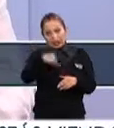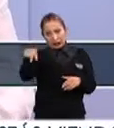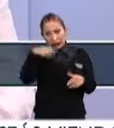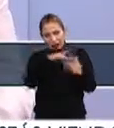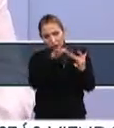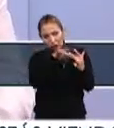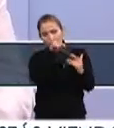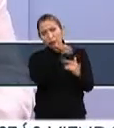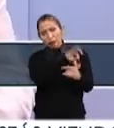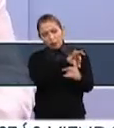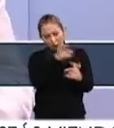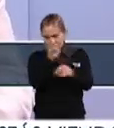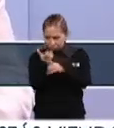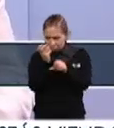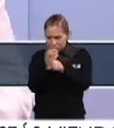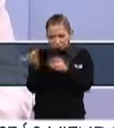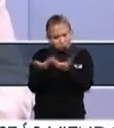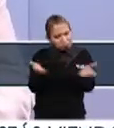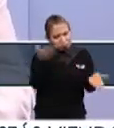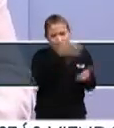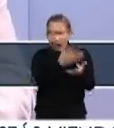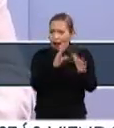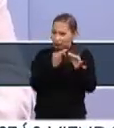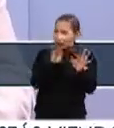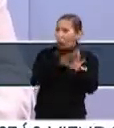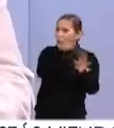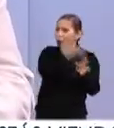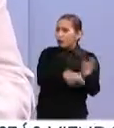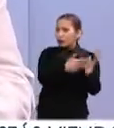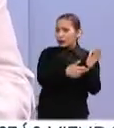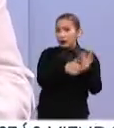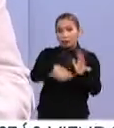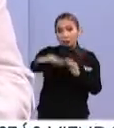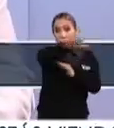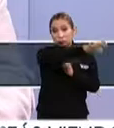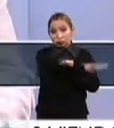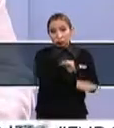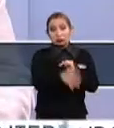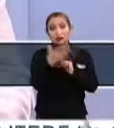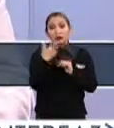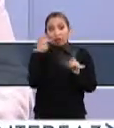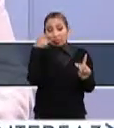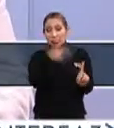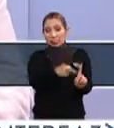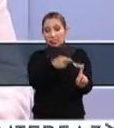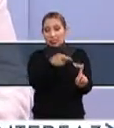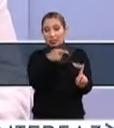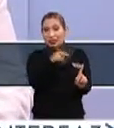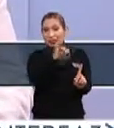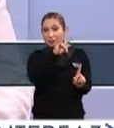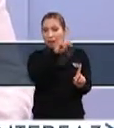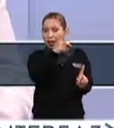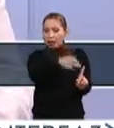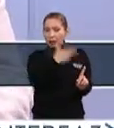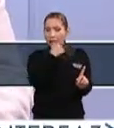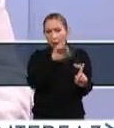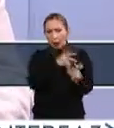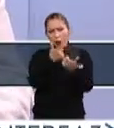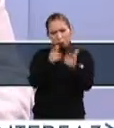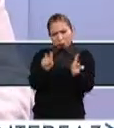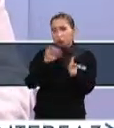www.genero.ipn.mx y con mucho gusto la invitación está abierta. Nuestra población foco es directamente IPN, pero